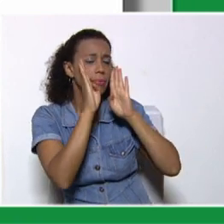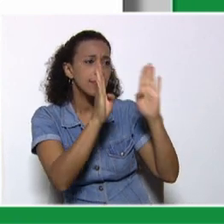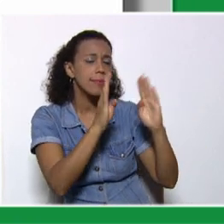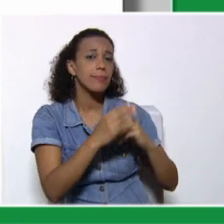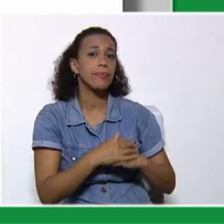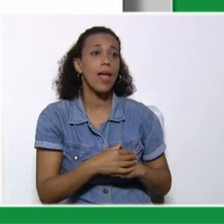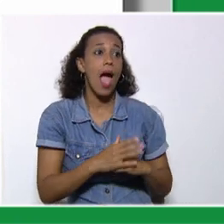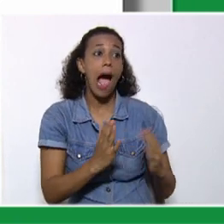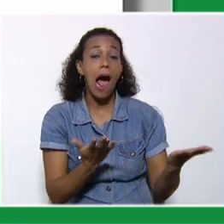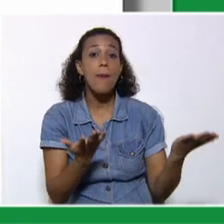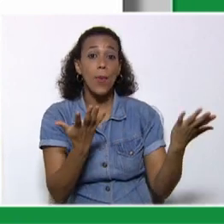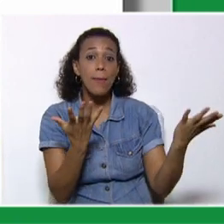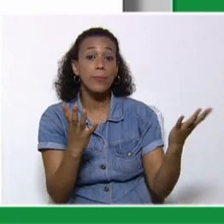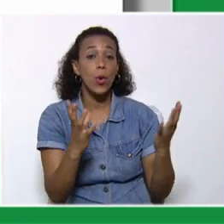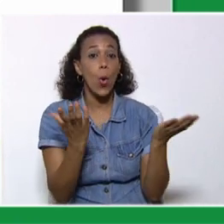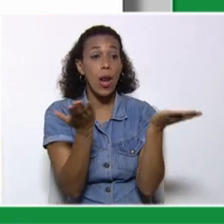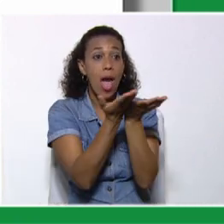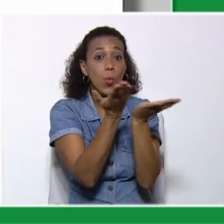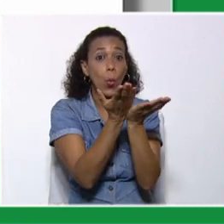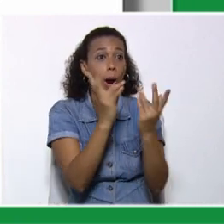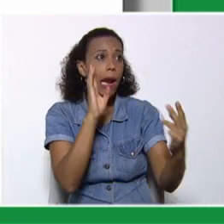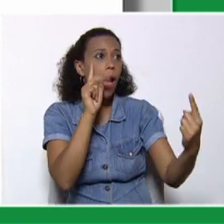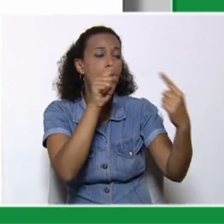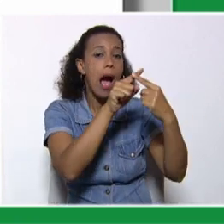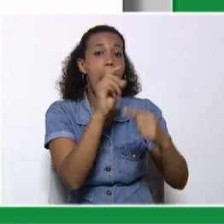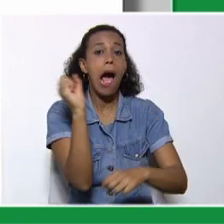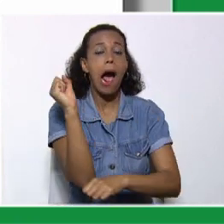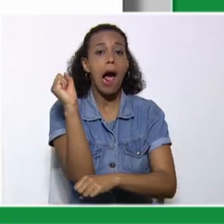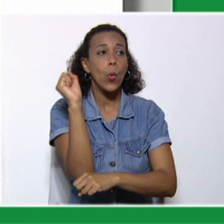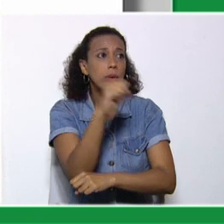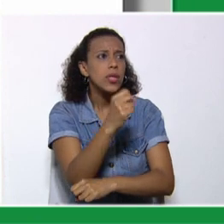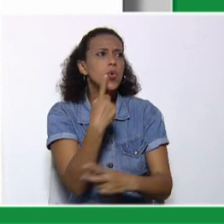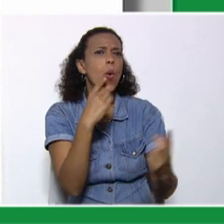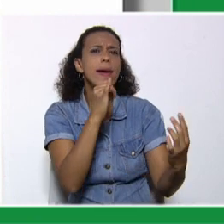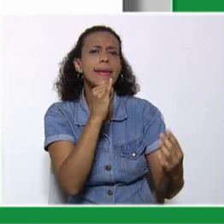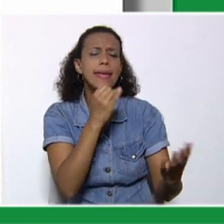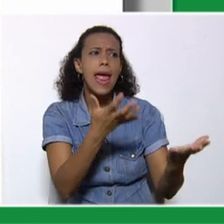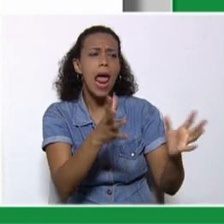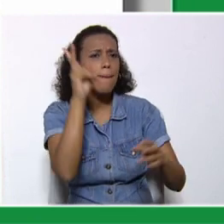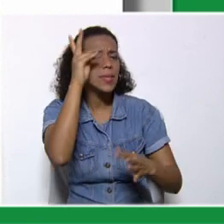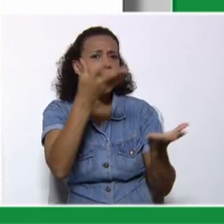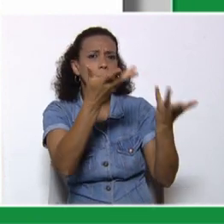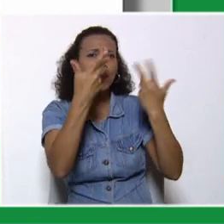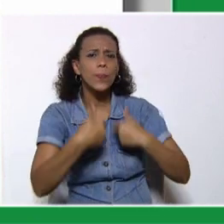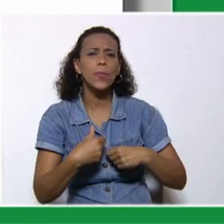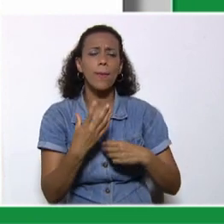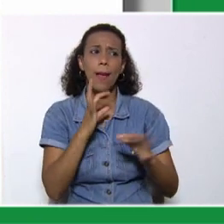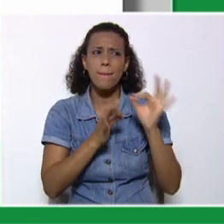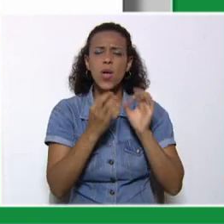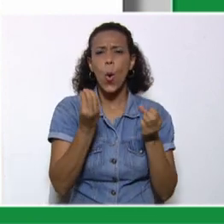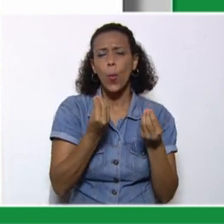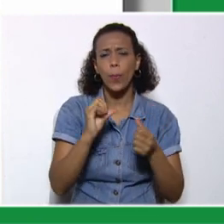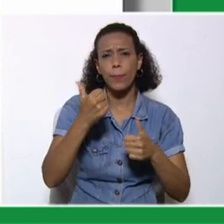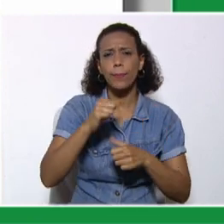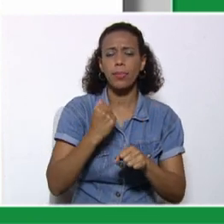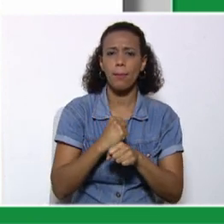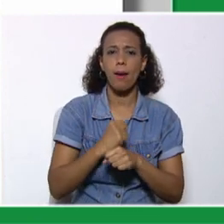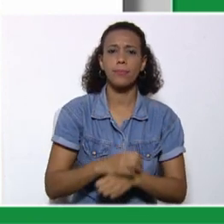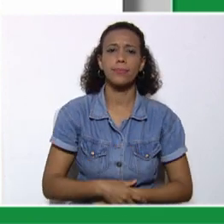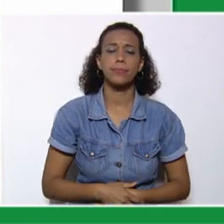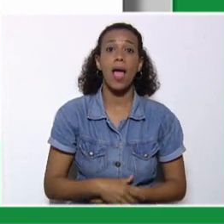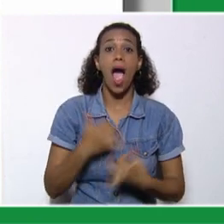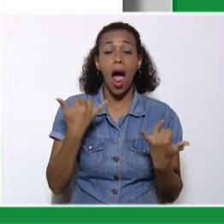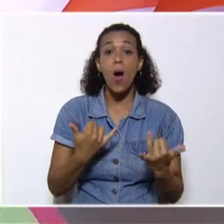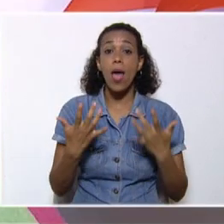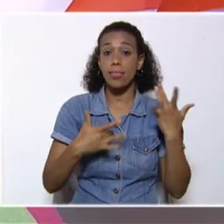para Educativo Integral para las Personas con Autismo, CAIPA. Vamos a ver entonces una actividad que tenemos en la mesa que a continuación la vamos